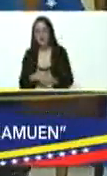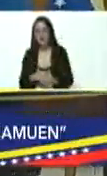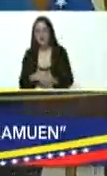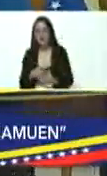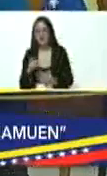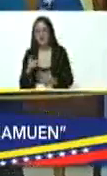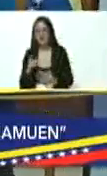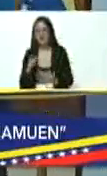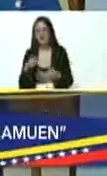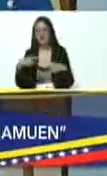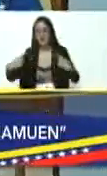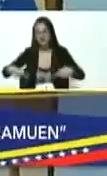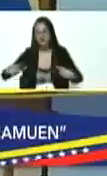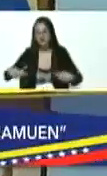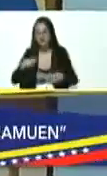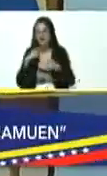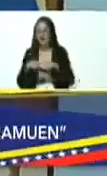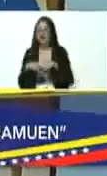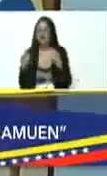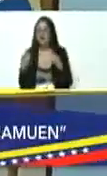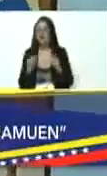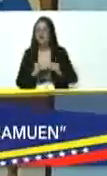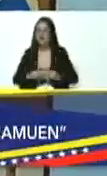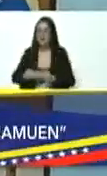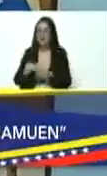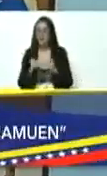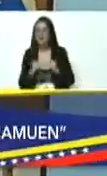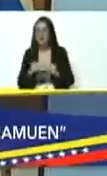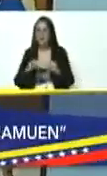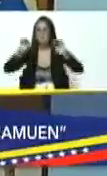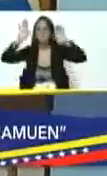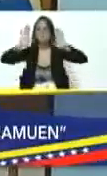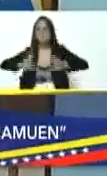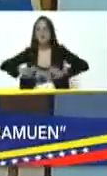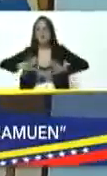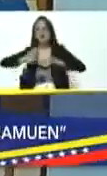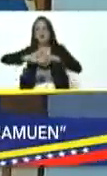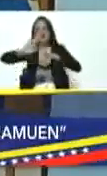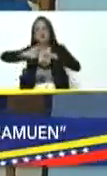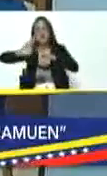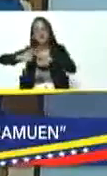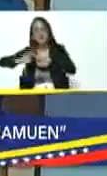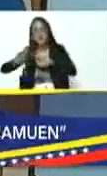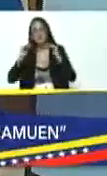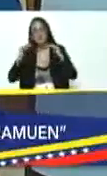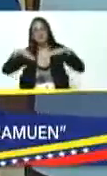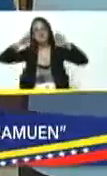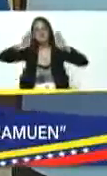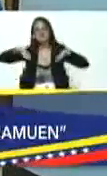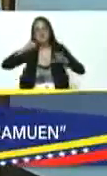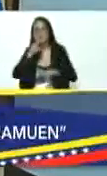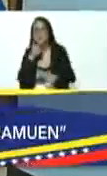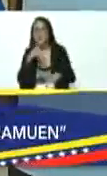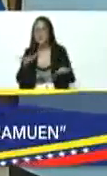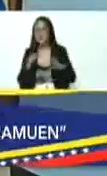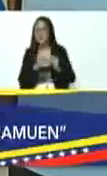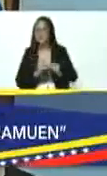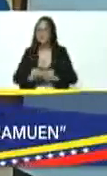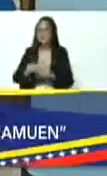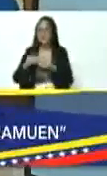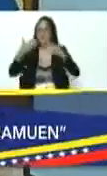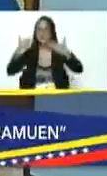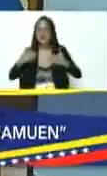la hidroneumático que se nos dañó. Las paredes se frisaron, se lijaron, se pintaron, se recuperó el